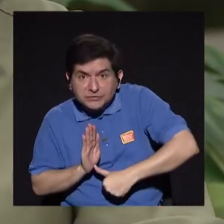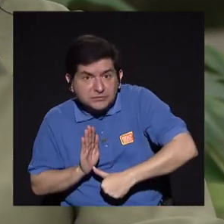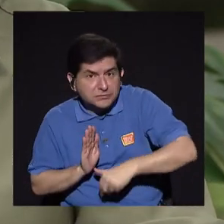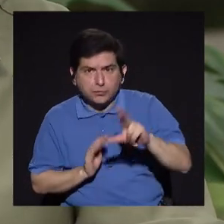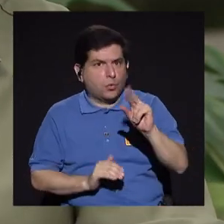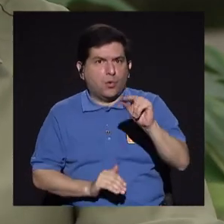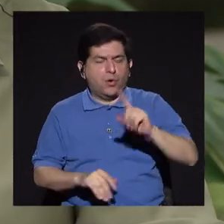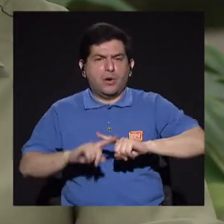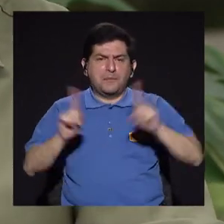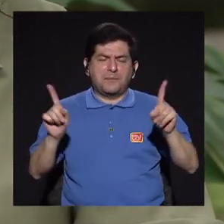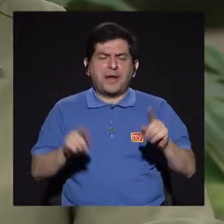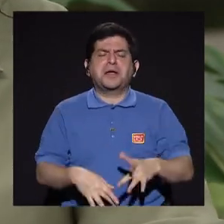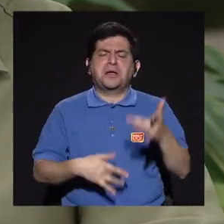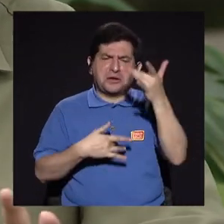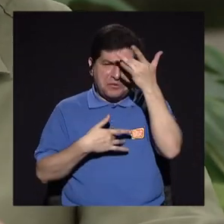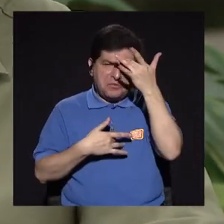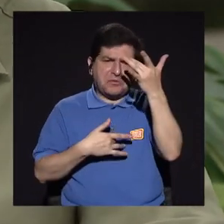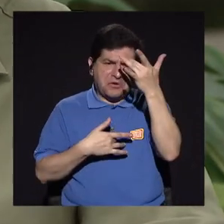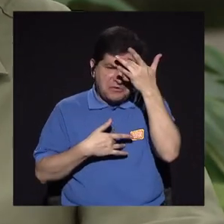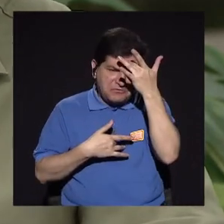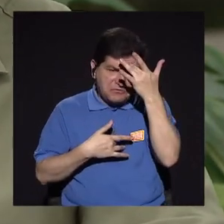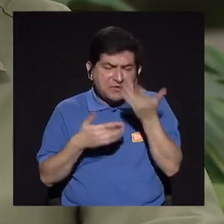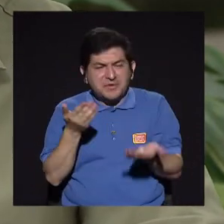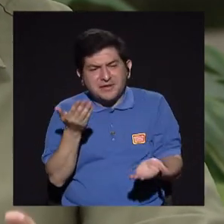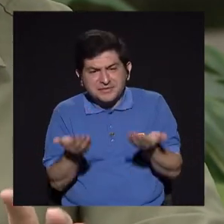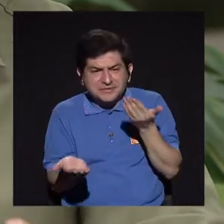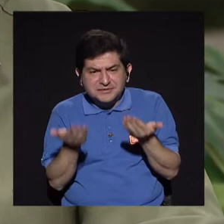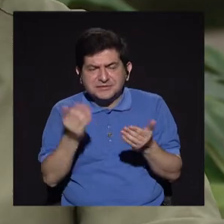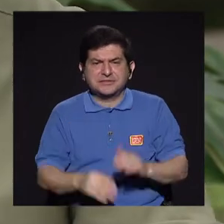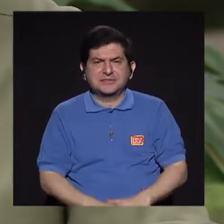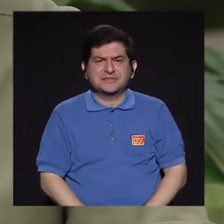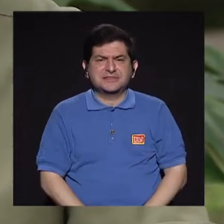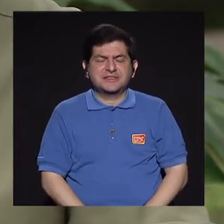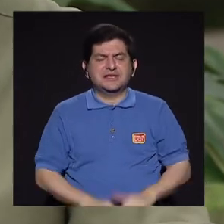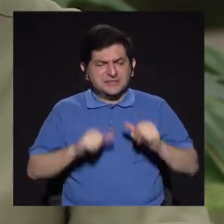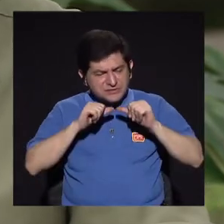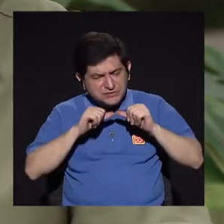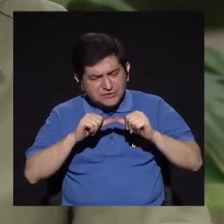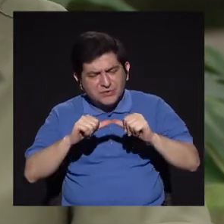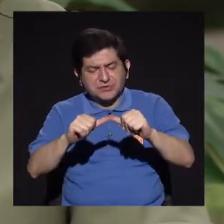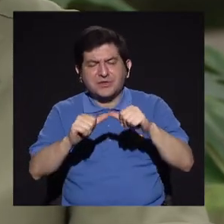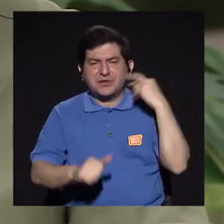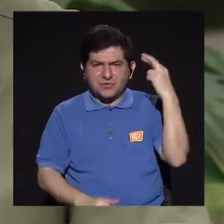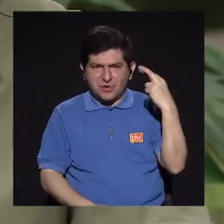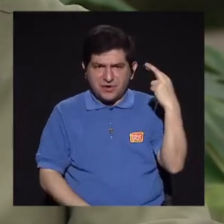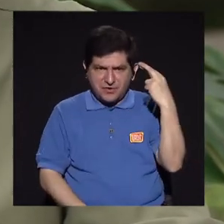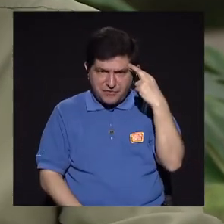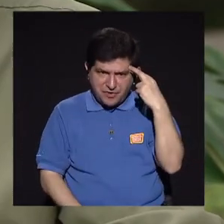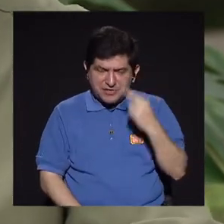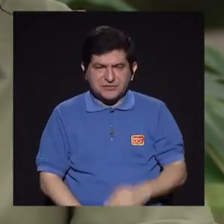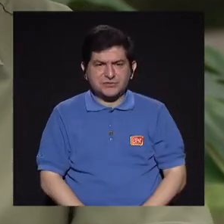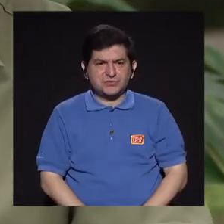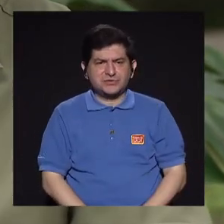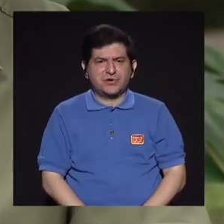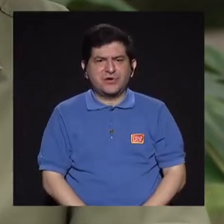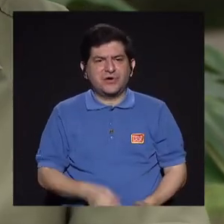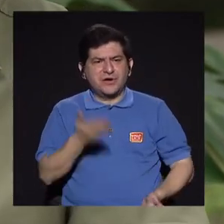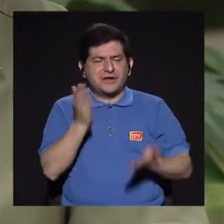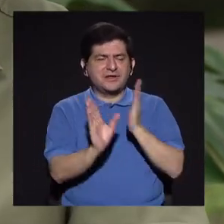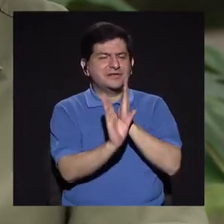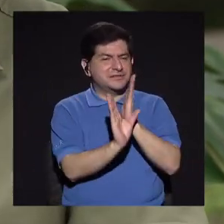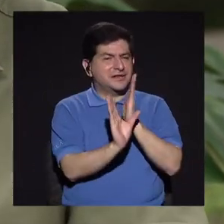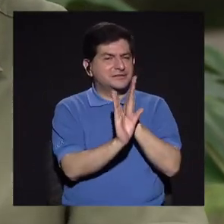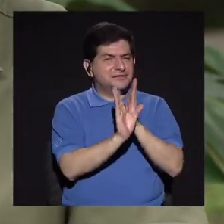pero hay un grupo de enfermedades, ya que vamos a hablar de enfermedades, que son las enfermedades crónicas, que tienen un factor, o funcionales, que, o sea, es que hay un